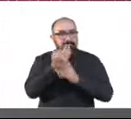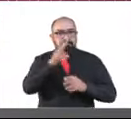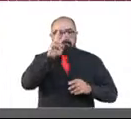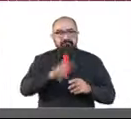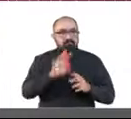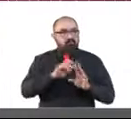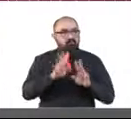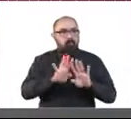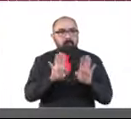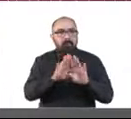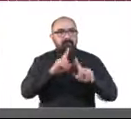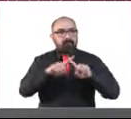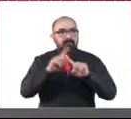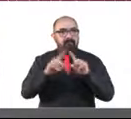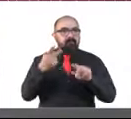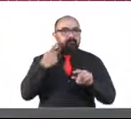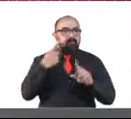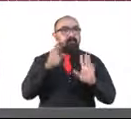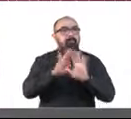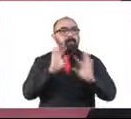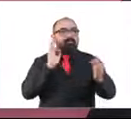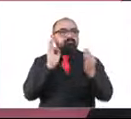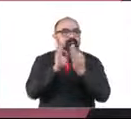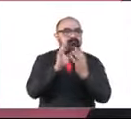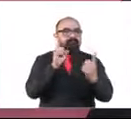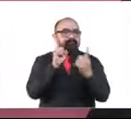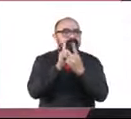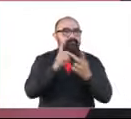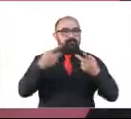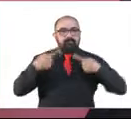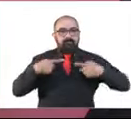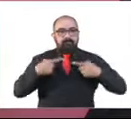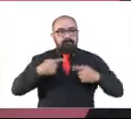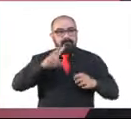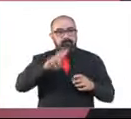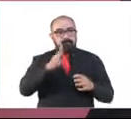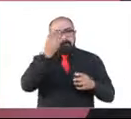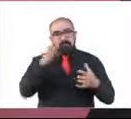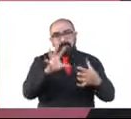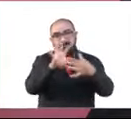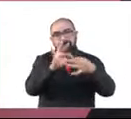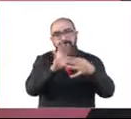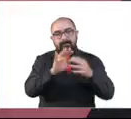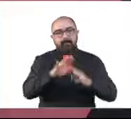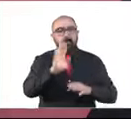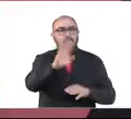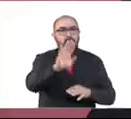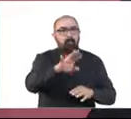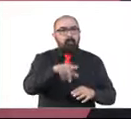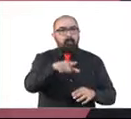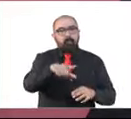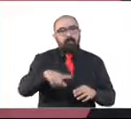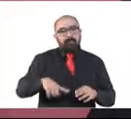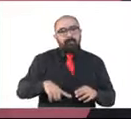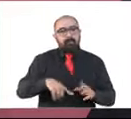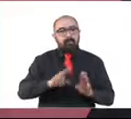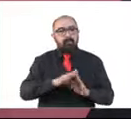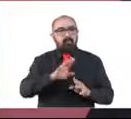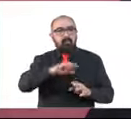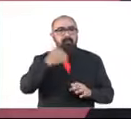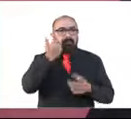mejores políticas públicas para estar en contacto con la gente. Y le dijimos, entonces, delegada, que queríamos un espacio